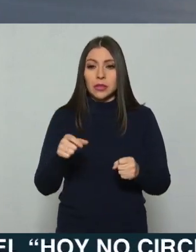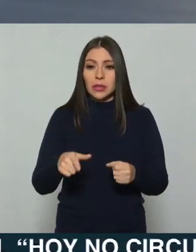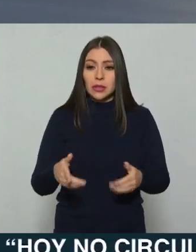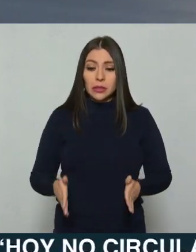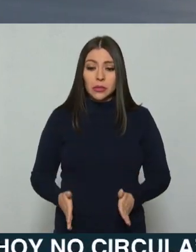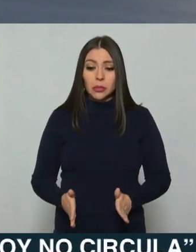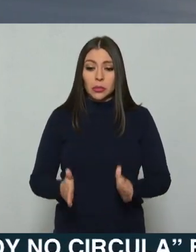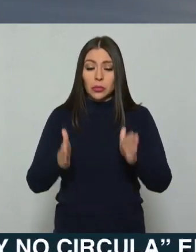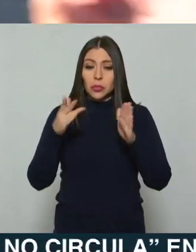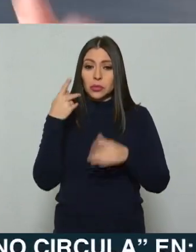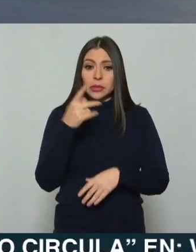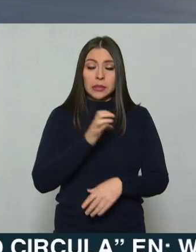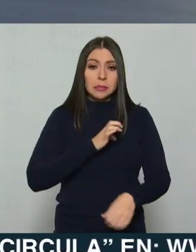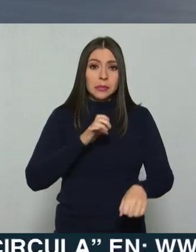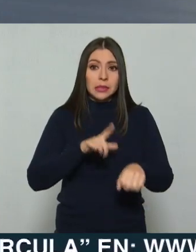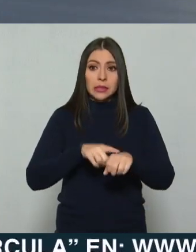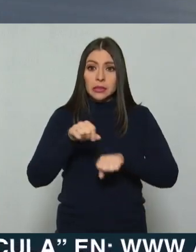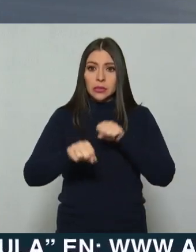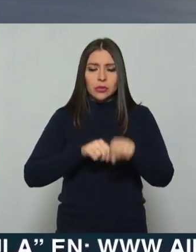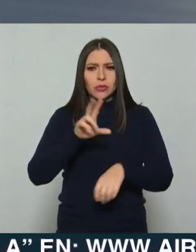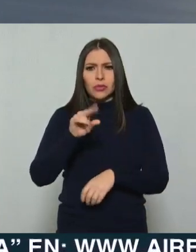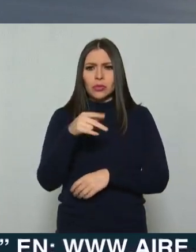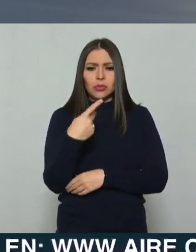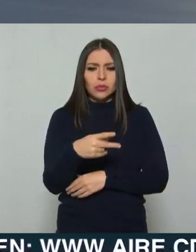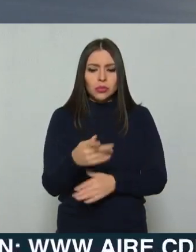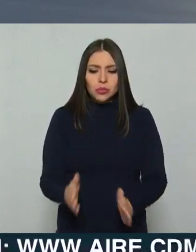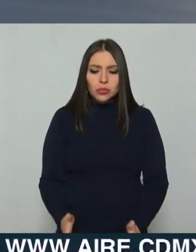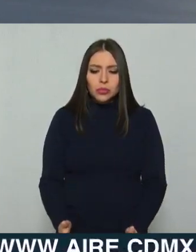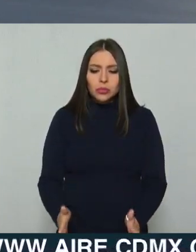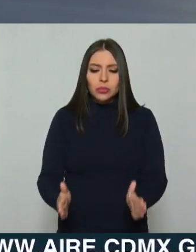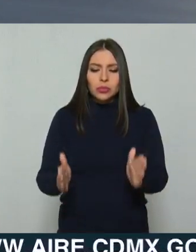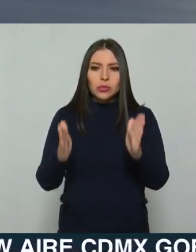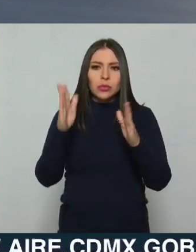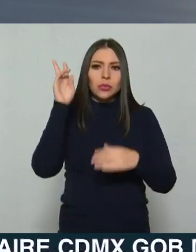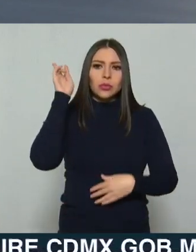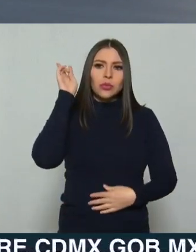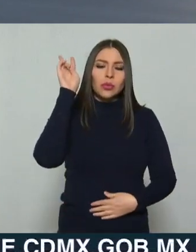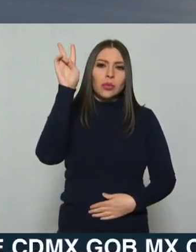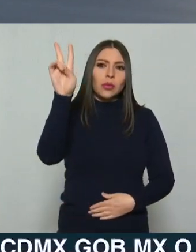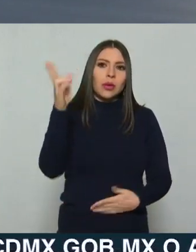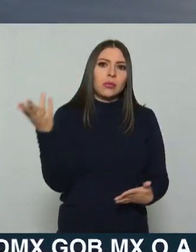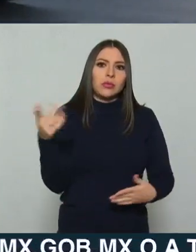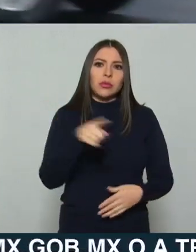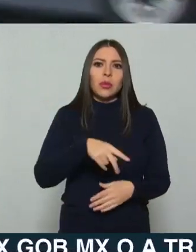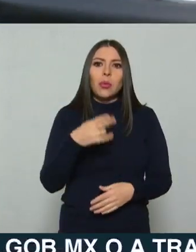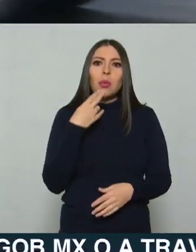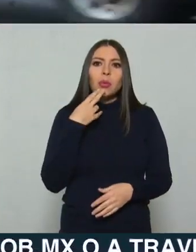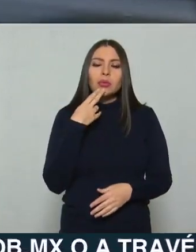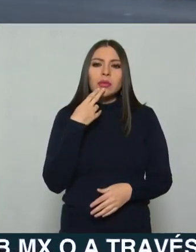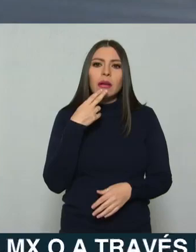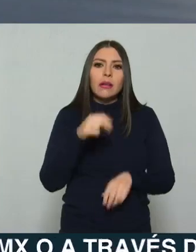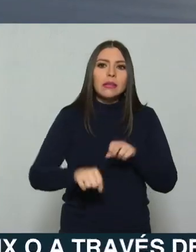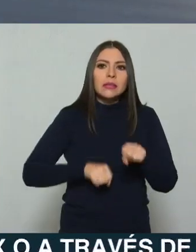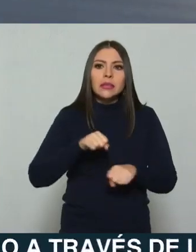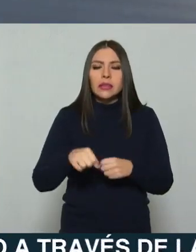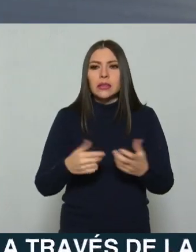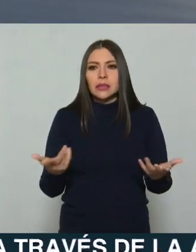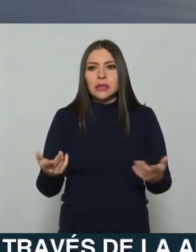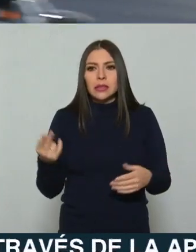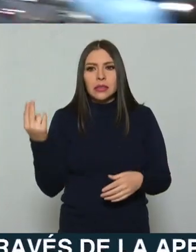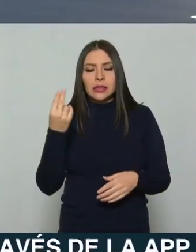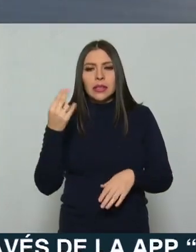pista porque es del metrobús, es del trolebús, entonces abusamos de esa parte de ellos, pero necesita